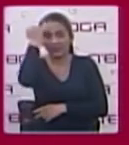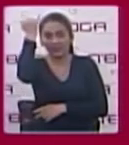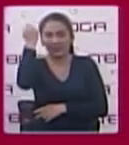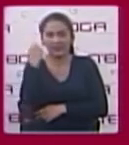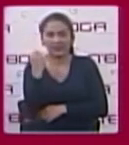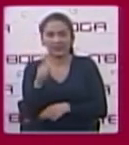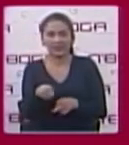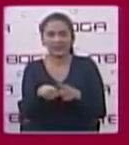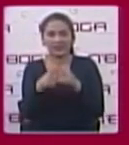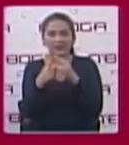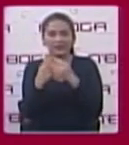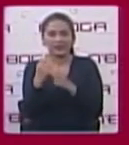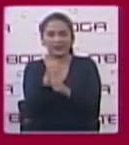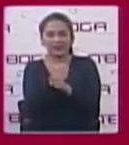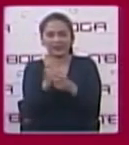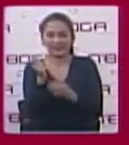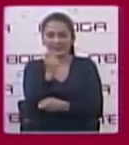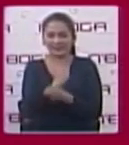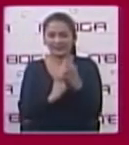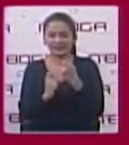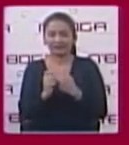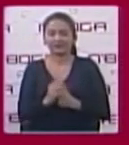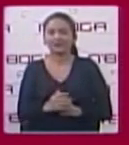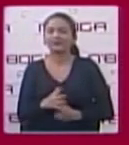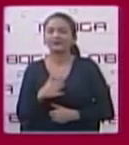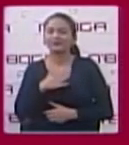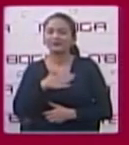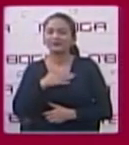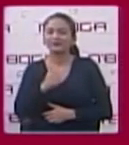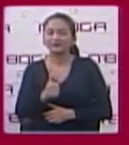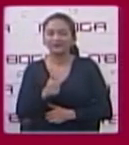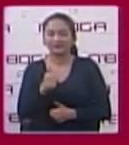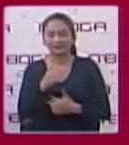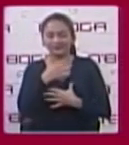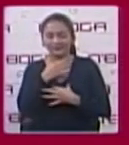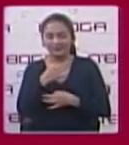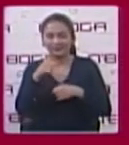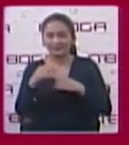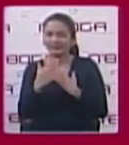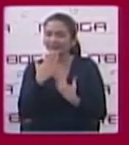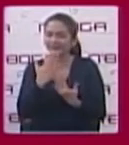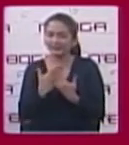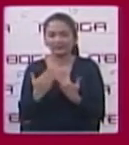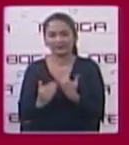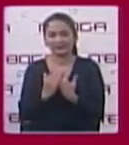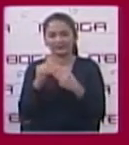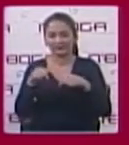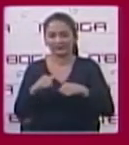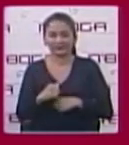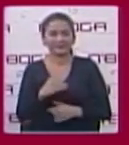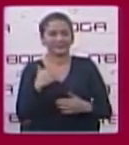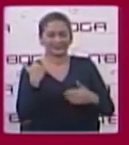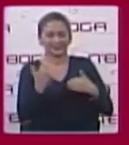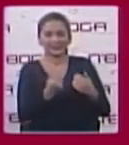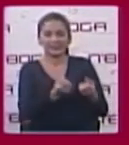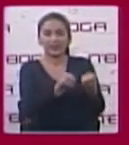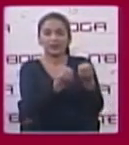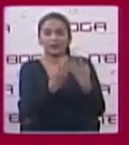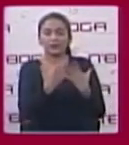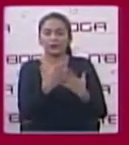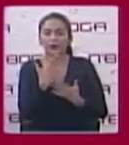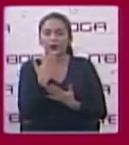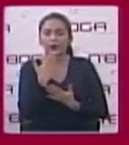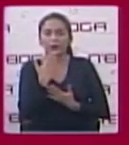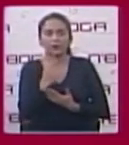Bienvenida en Boga. ¿Cómo está, María Fernanda? Hola, ¿cómo está? Mucho gusto. Encantada. Gracias por invitarnos. Feliz de tenerla por acá. Cuéntenos, María Fernanda, ¿cómo